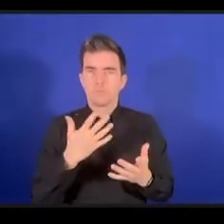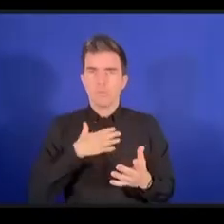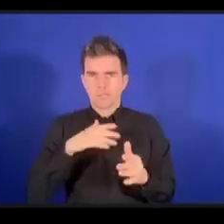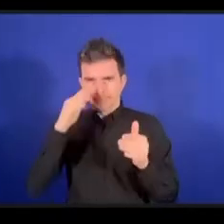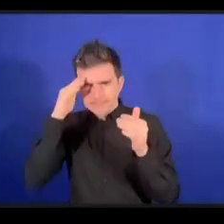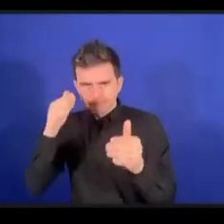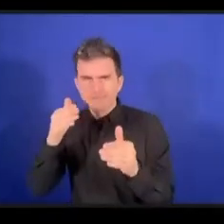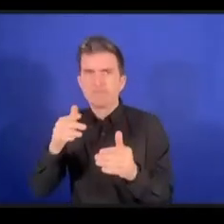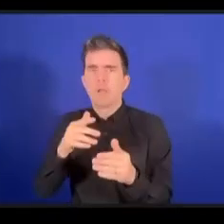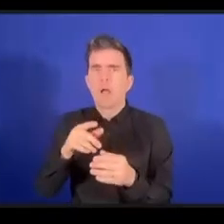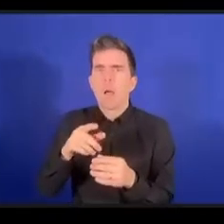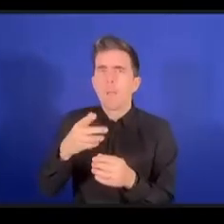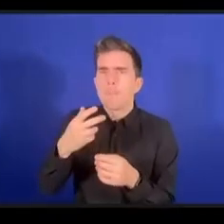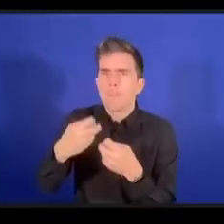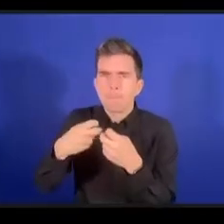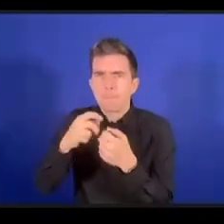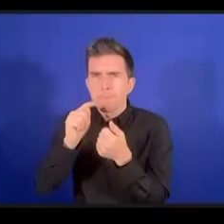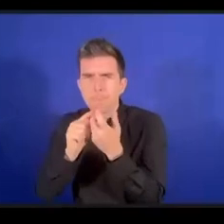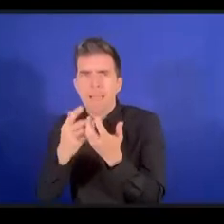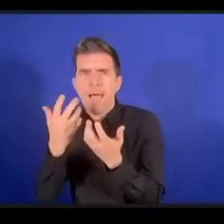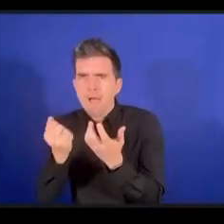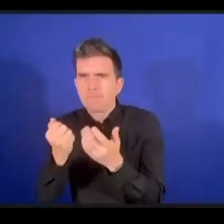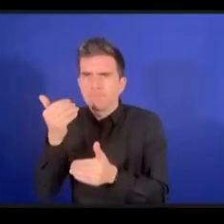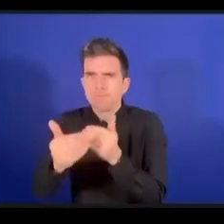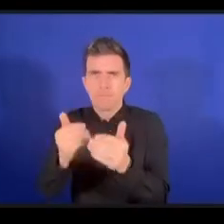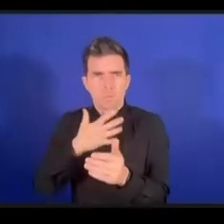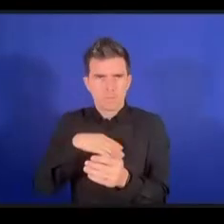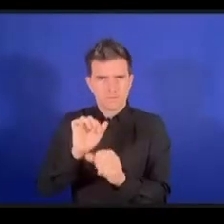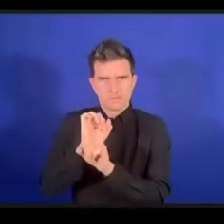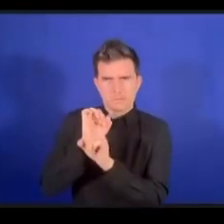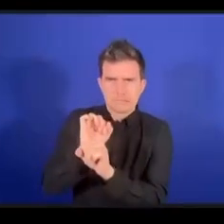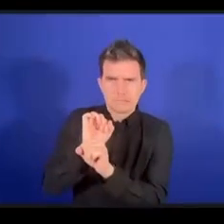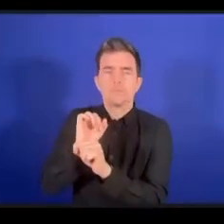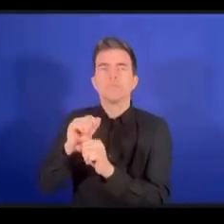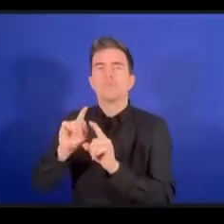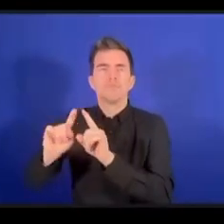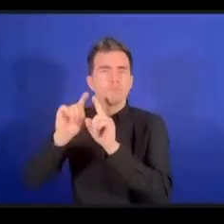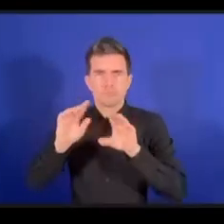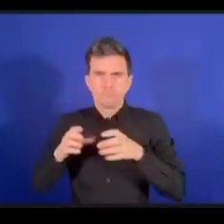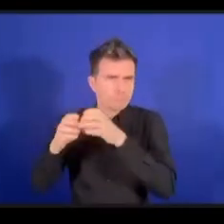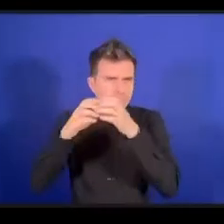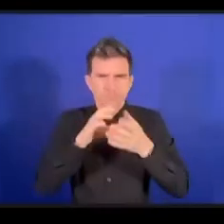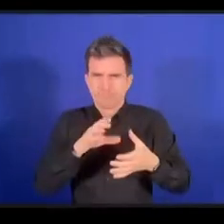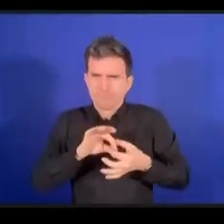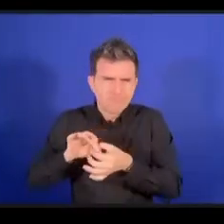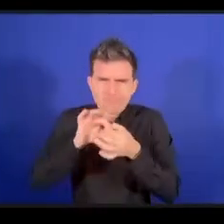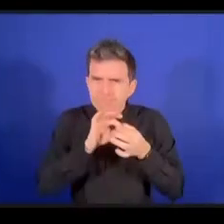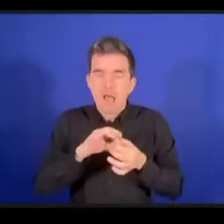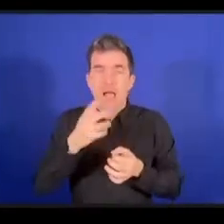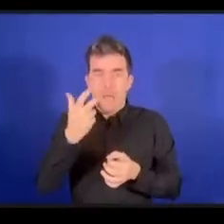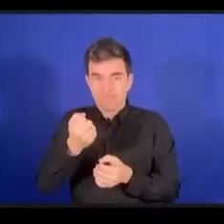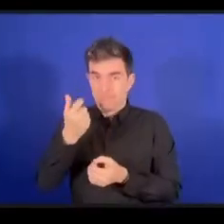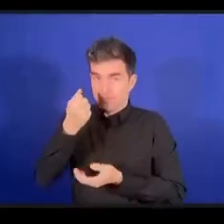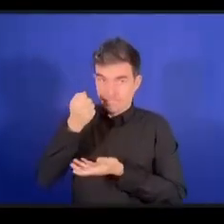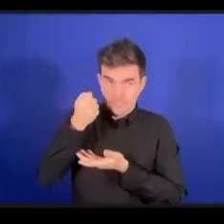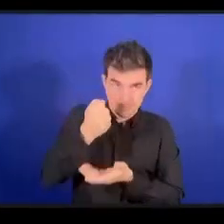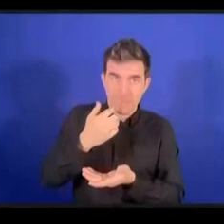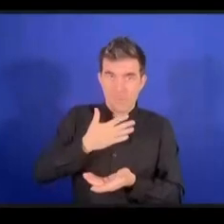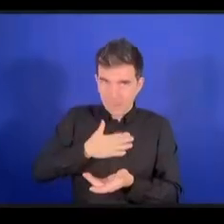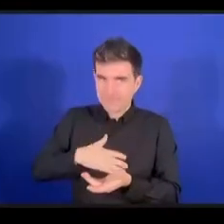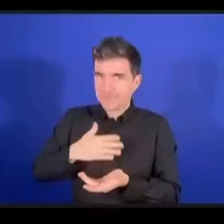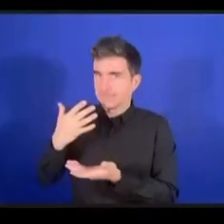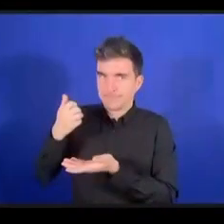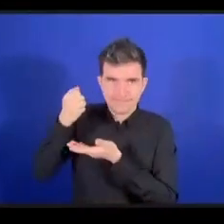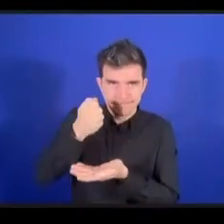encontrarle solución y también financiamiento necesario para poder enfrentar Estos factores maliciosos hasta cierto punto